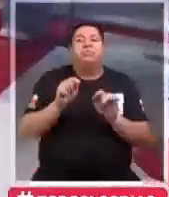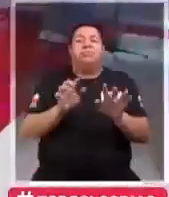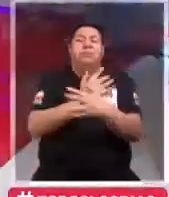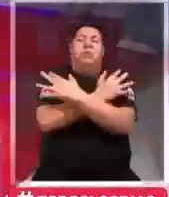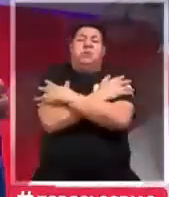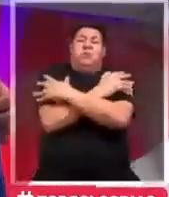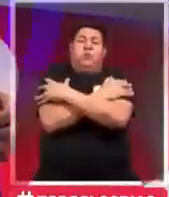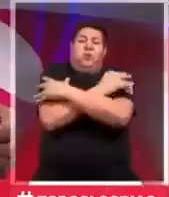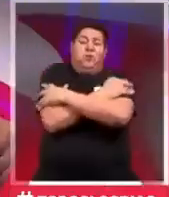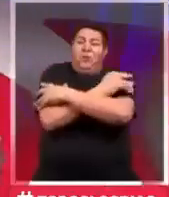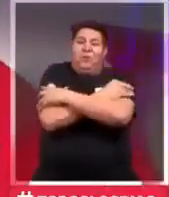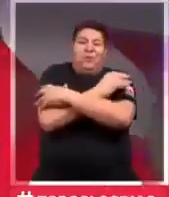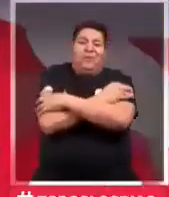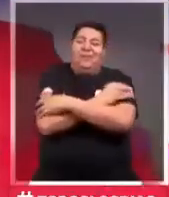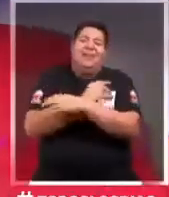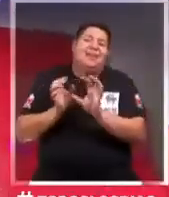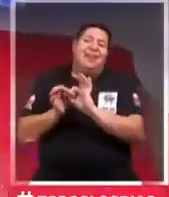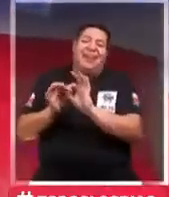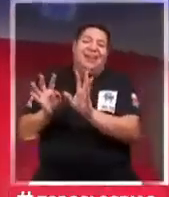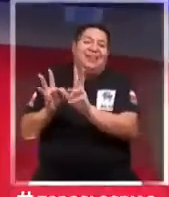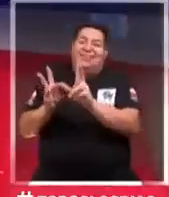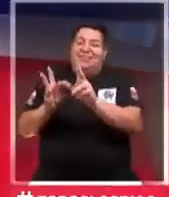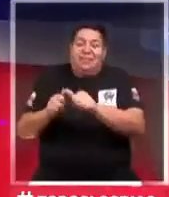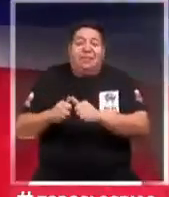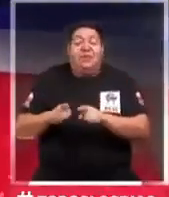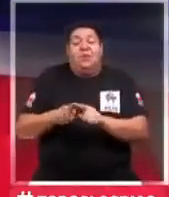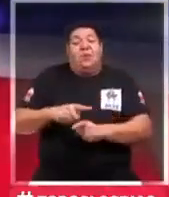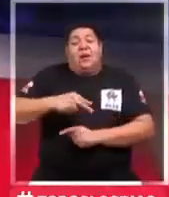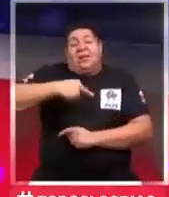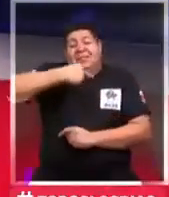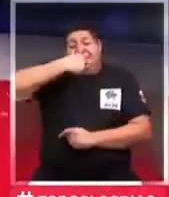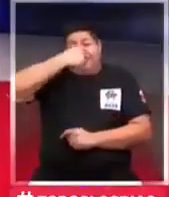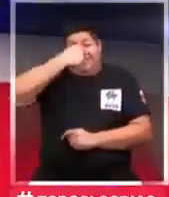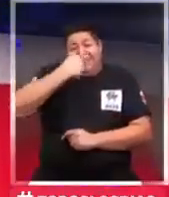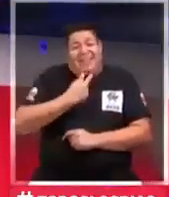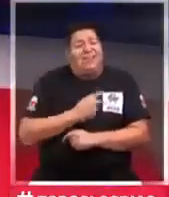gracias a su familia. Uy, queremos llorar, pero de felicidad. Nos separamos un instante.